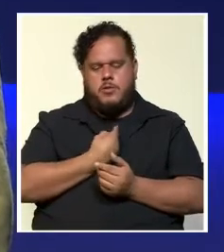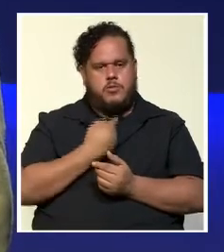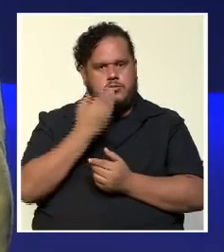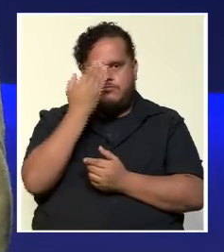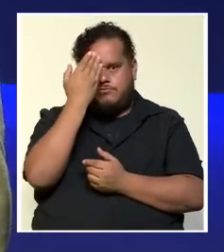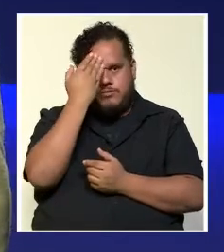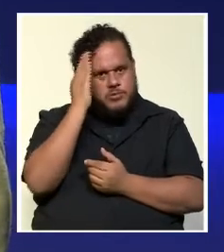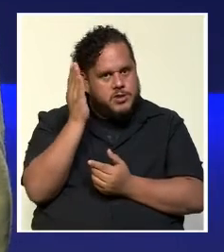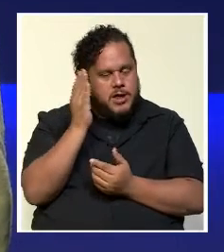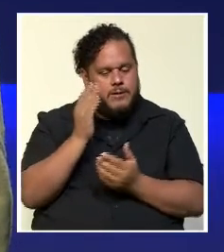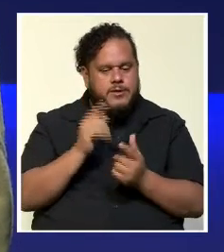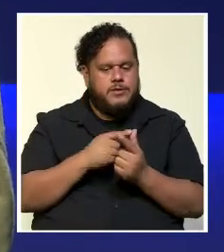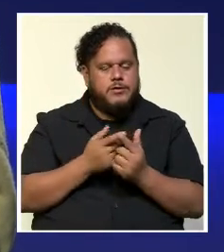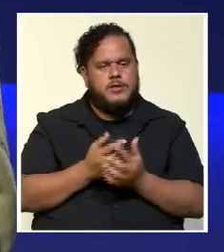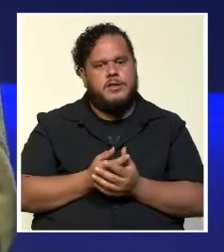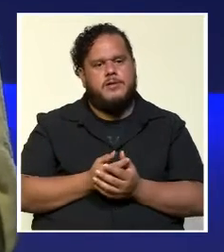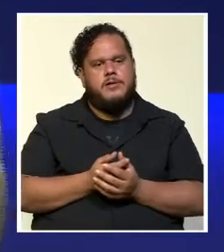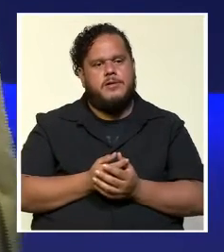idea.